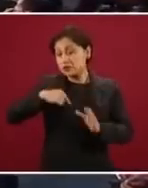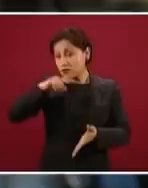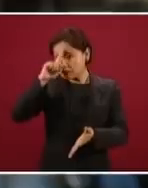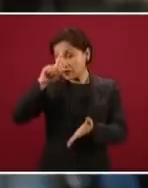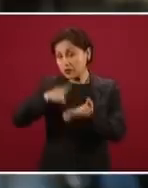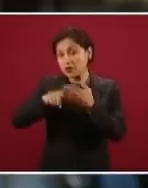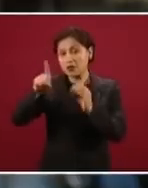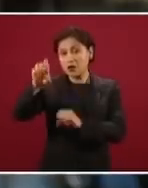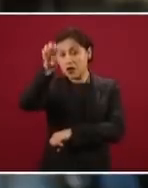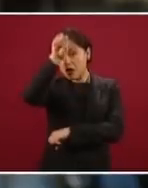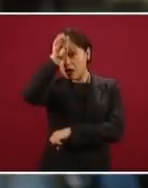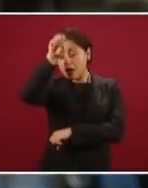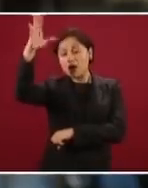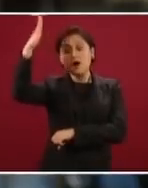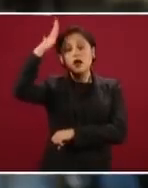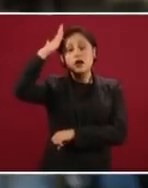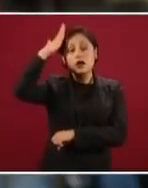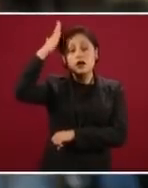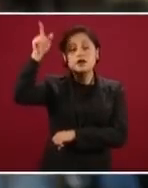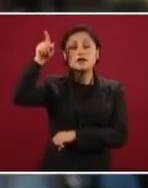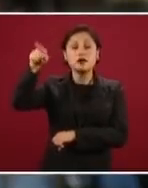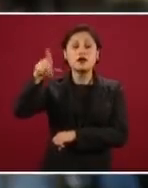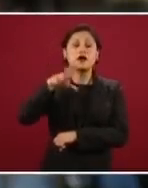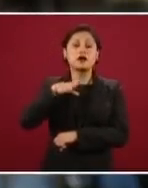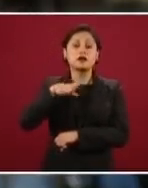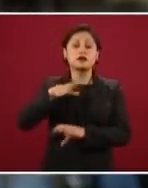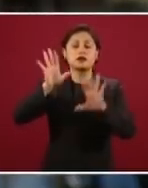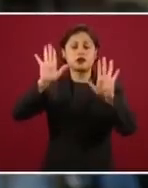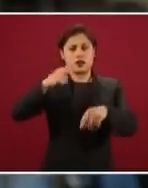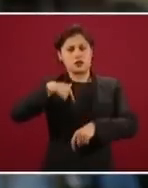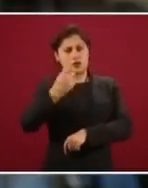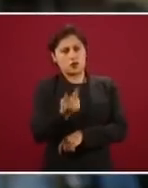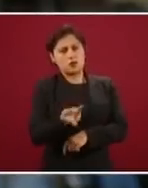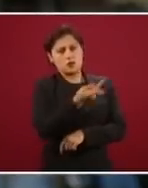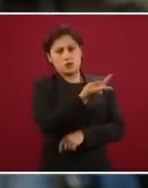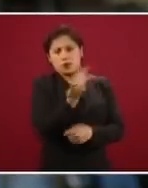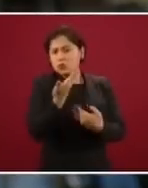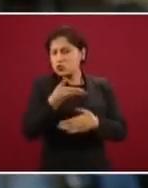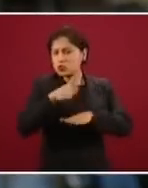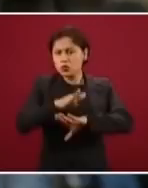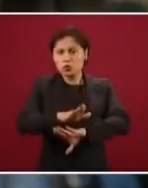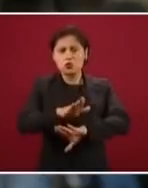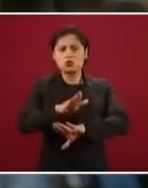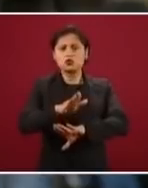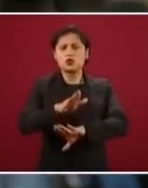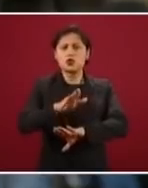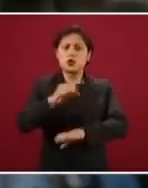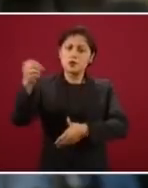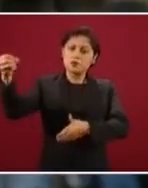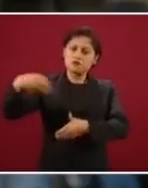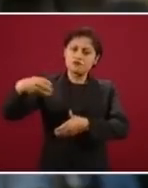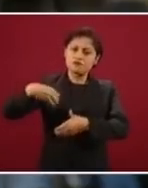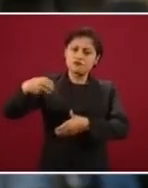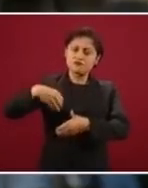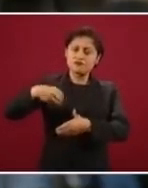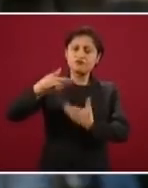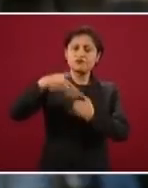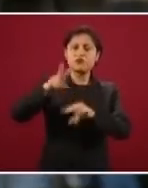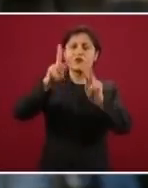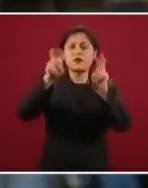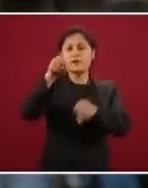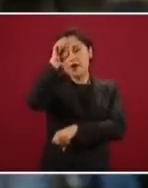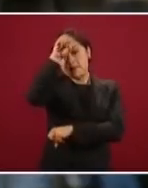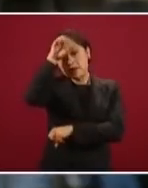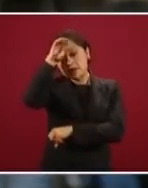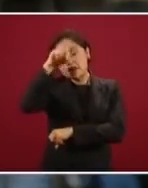infraestructura ha cambiado algo ha cambiado de opinión respecto al fondo minero se está entregando a este fondo cómo va el trayecto de este fondo y